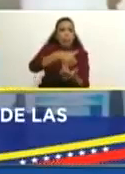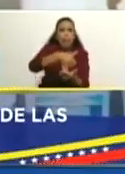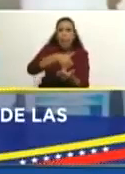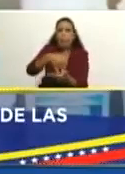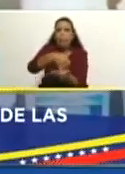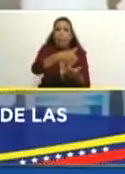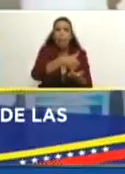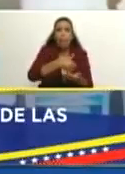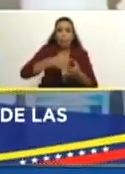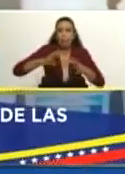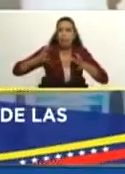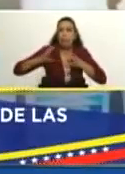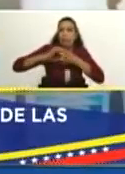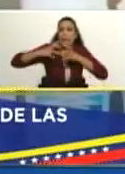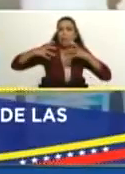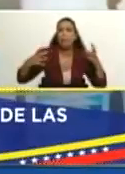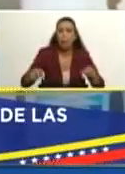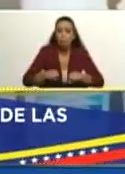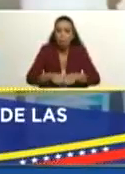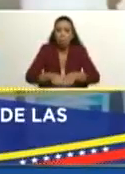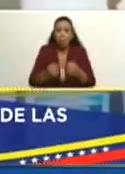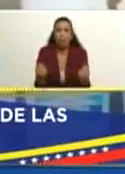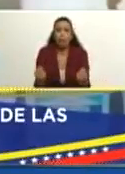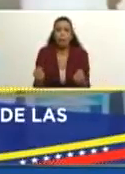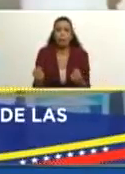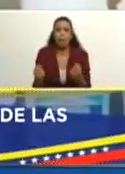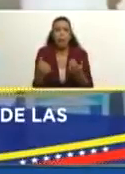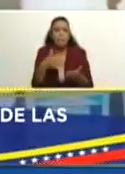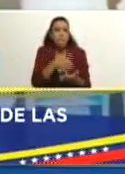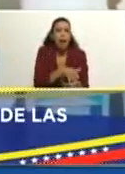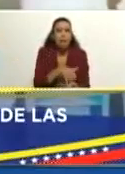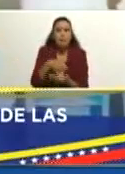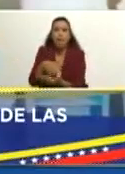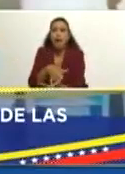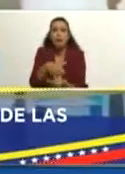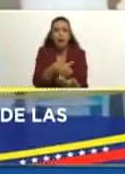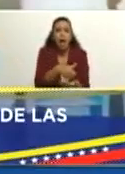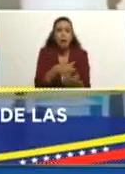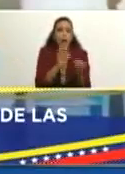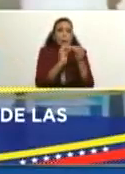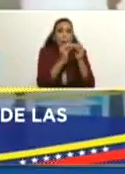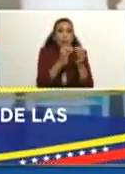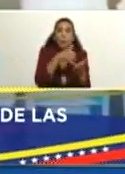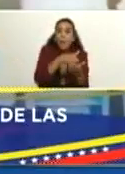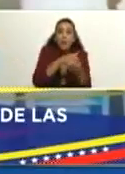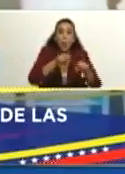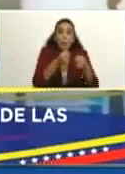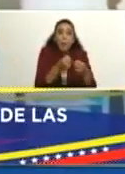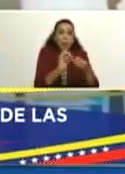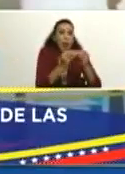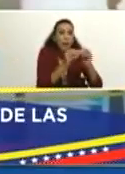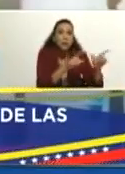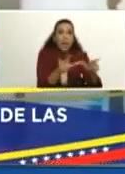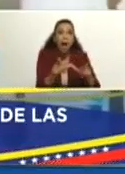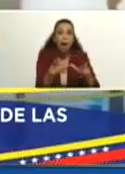y cuando te das cuenta las cosas se deterioran. ¿Ah? No, apenas se daña un pupitre, lo arreglo, ahí mismo,